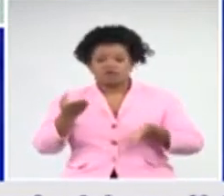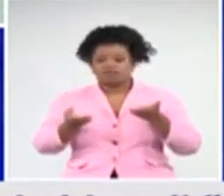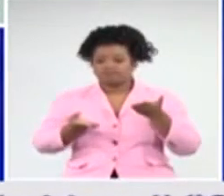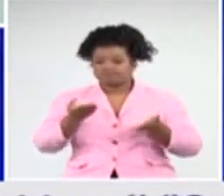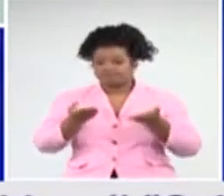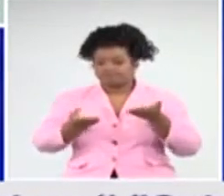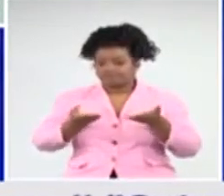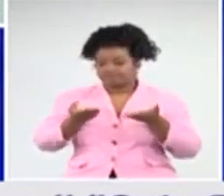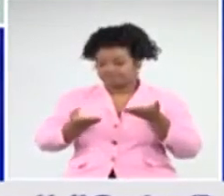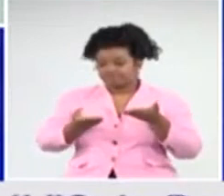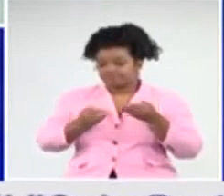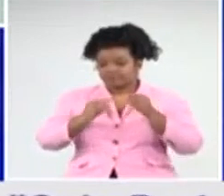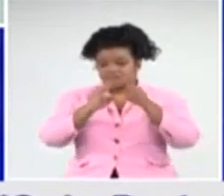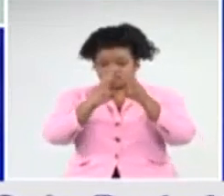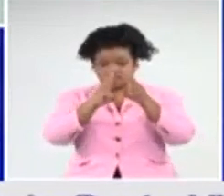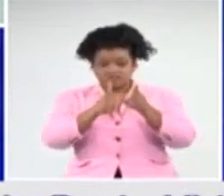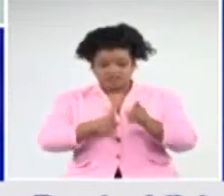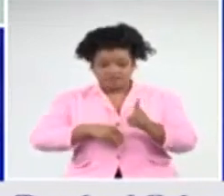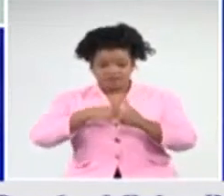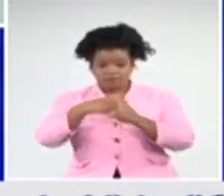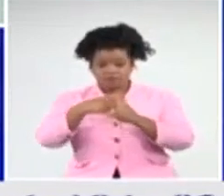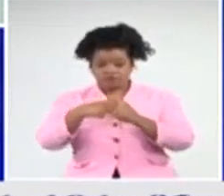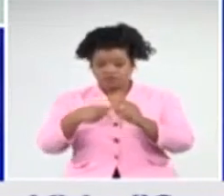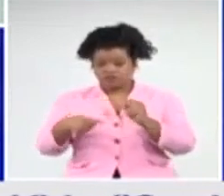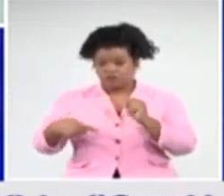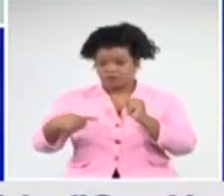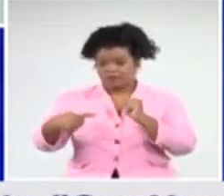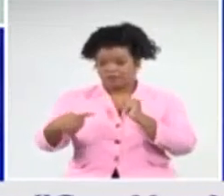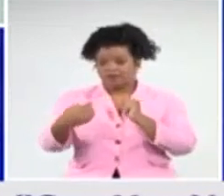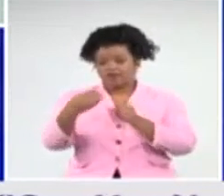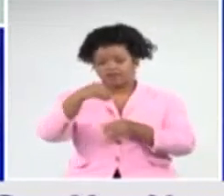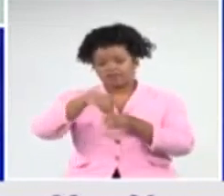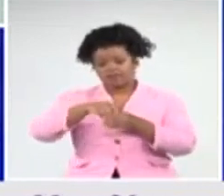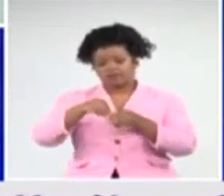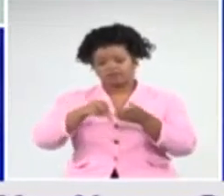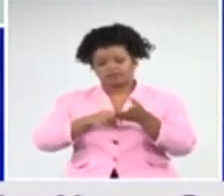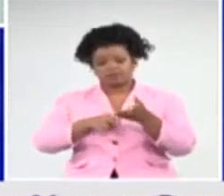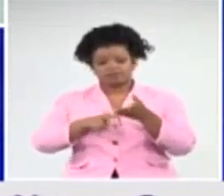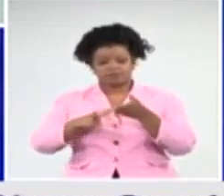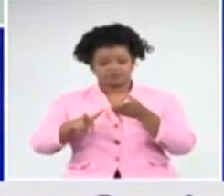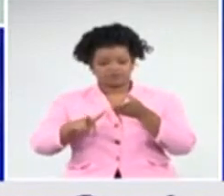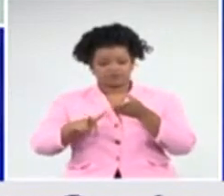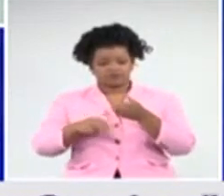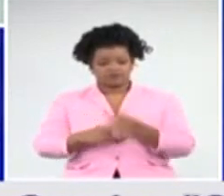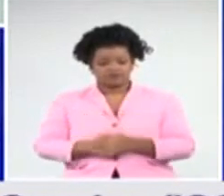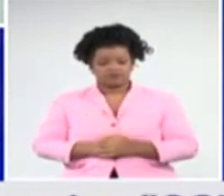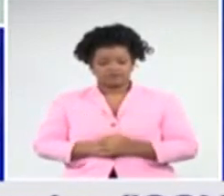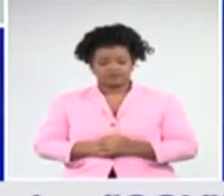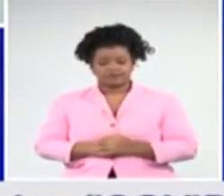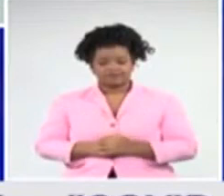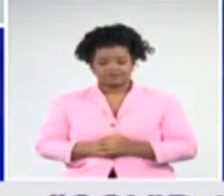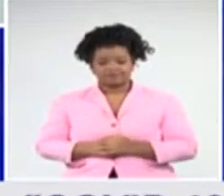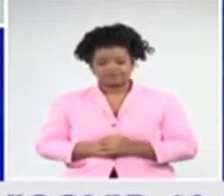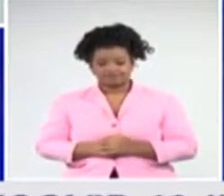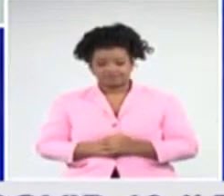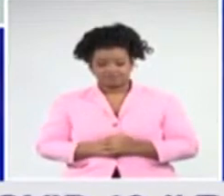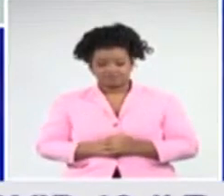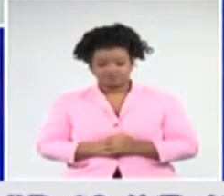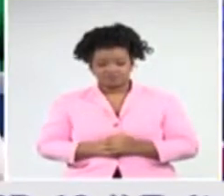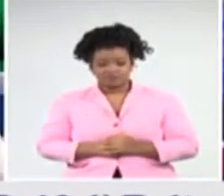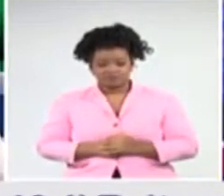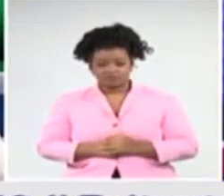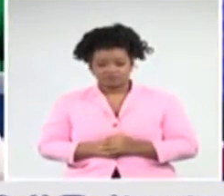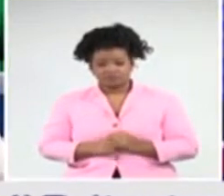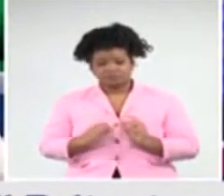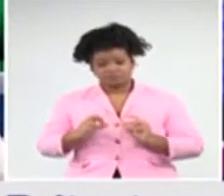el número de casos que se diagnostican en estos territorios y la complejidad que se está enfrentando. Nuevamente,